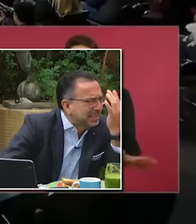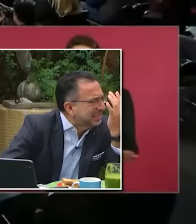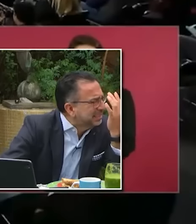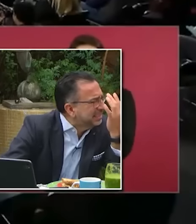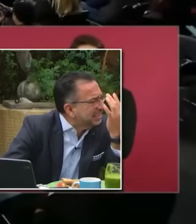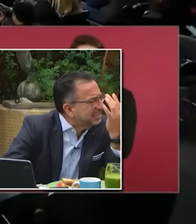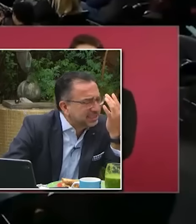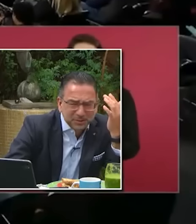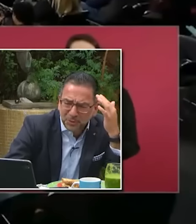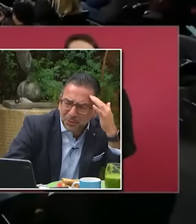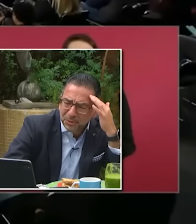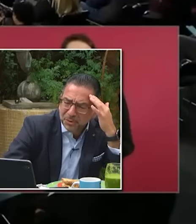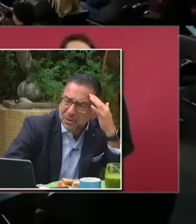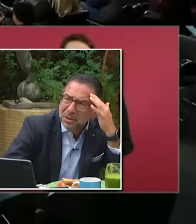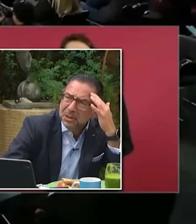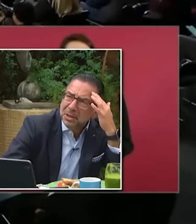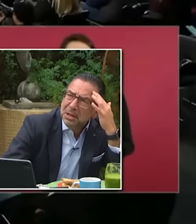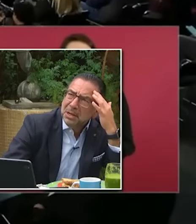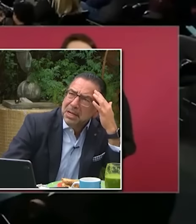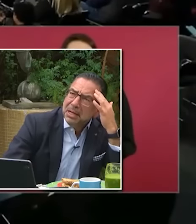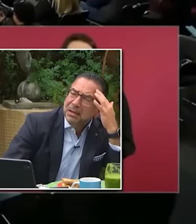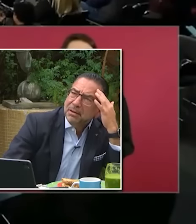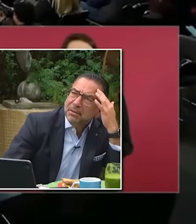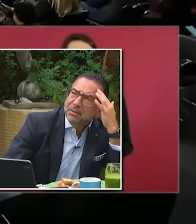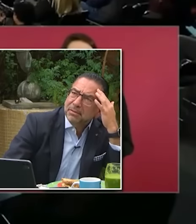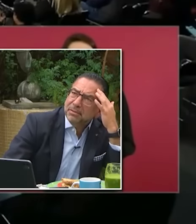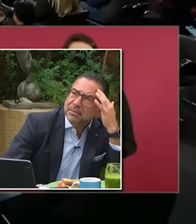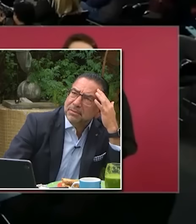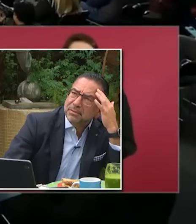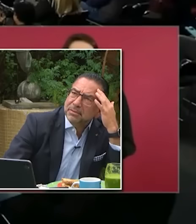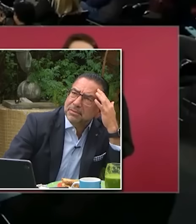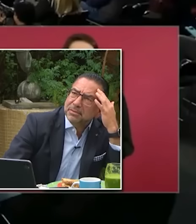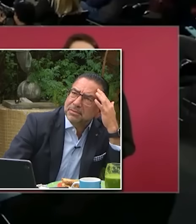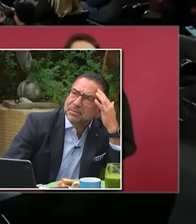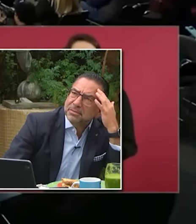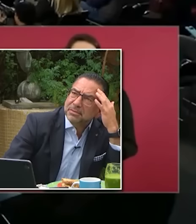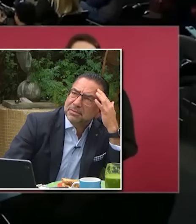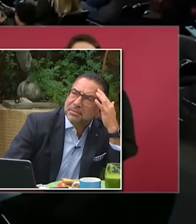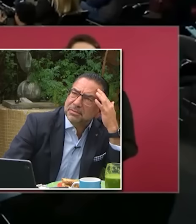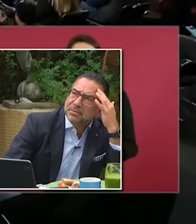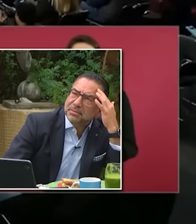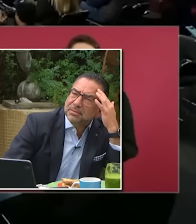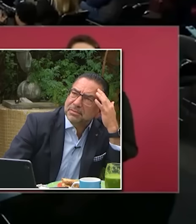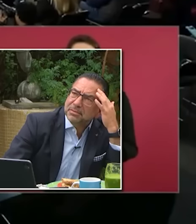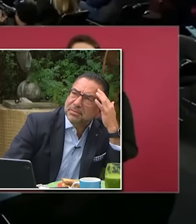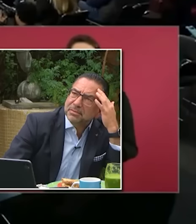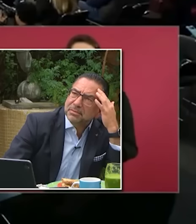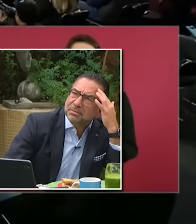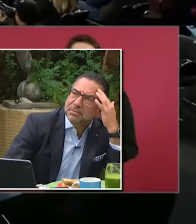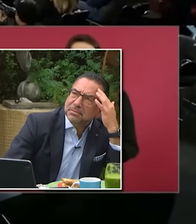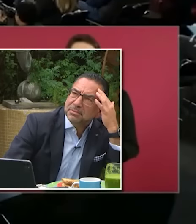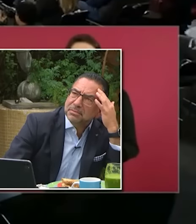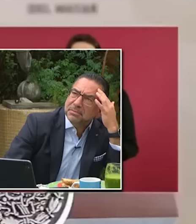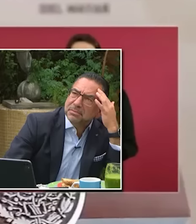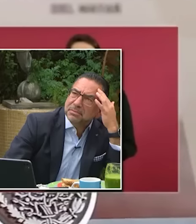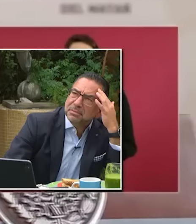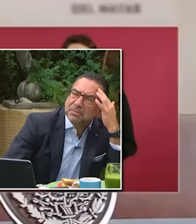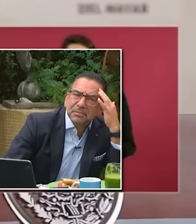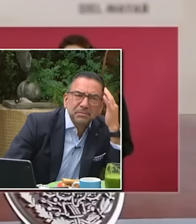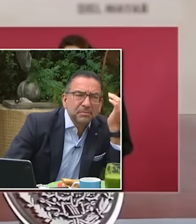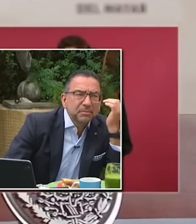Este no saben lo que un tamal de masa